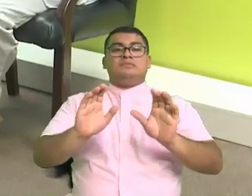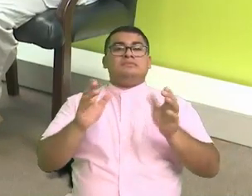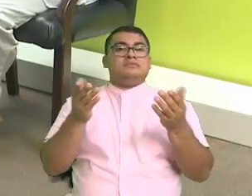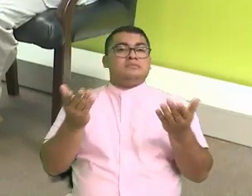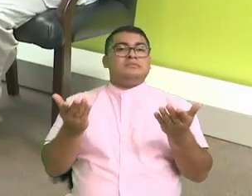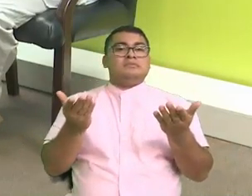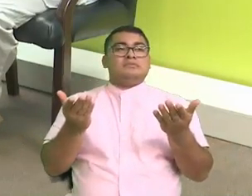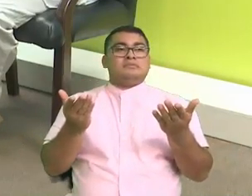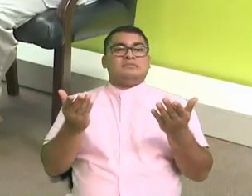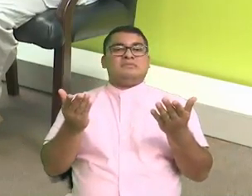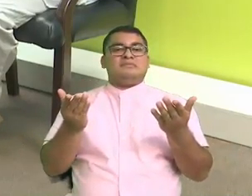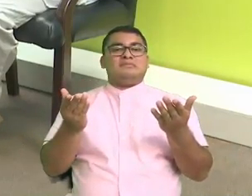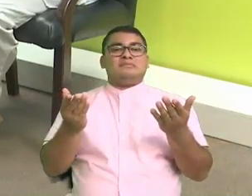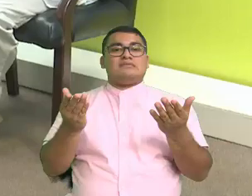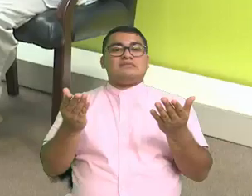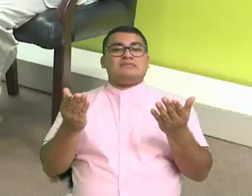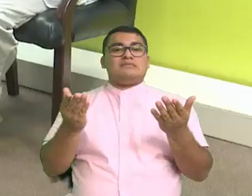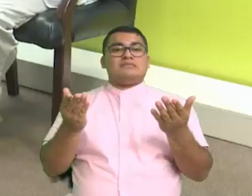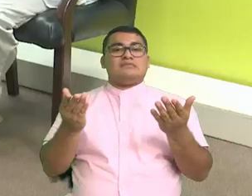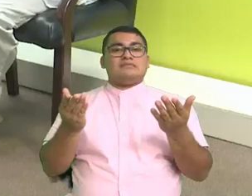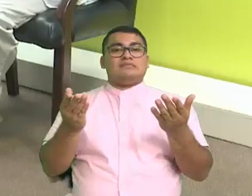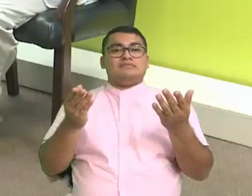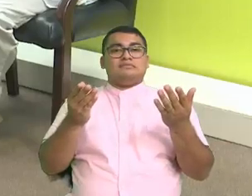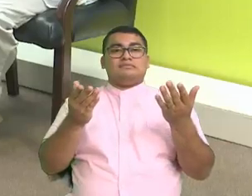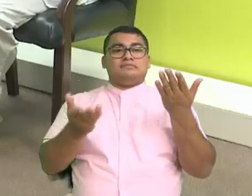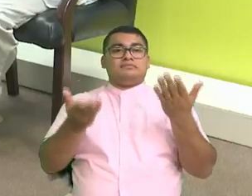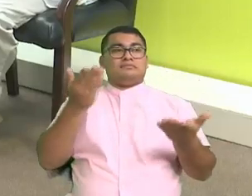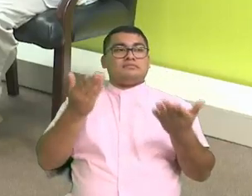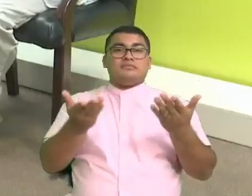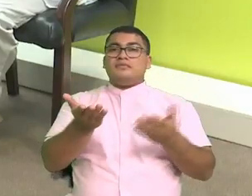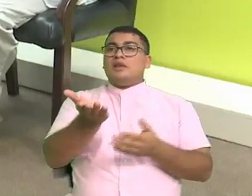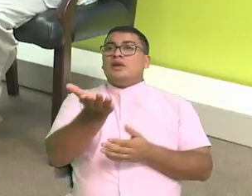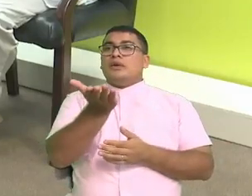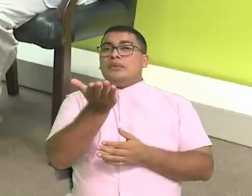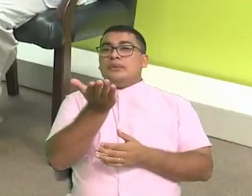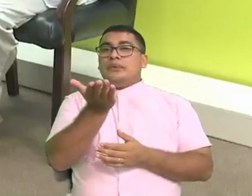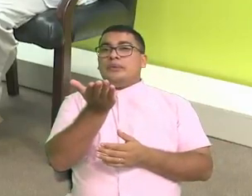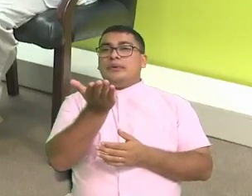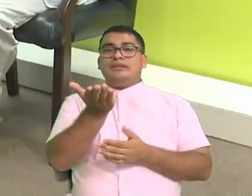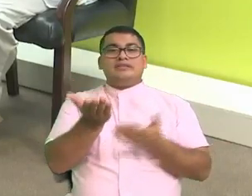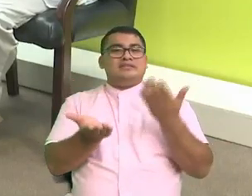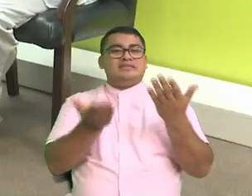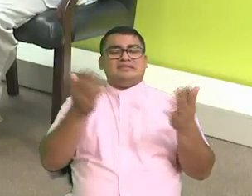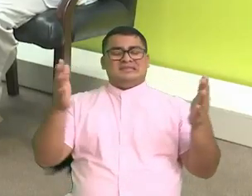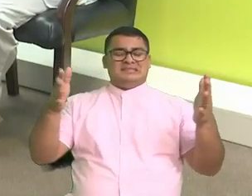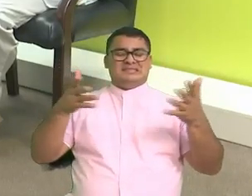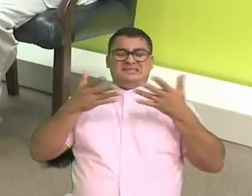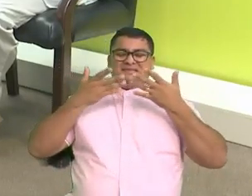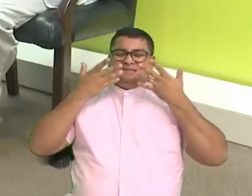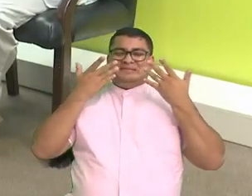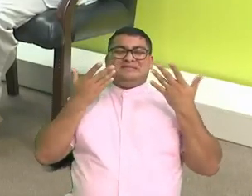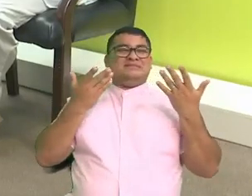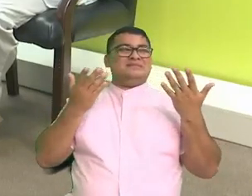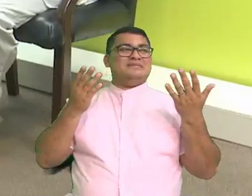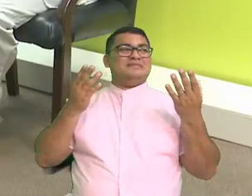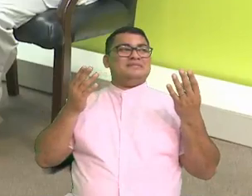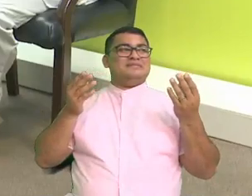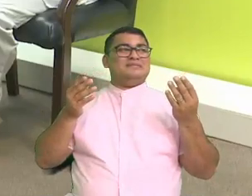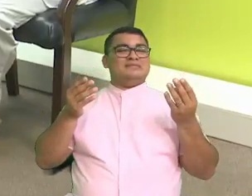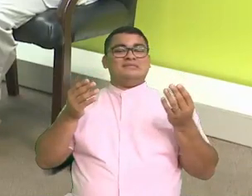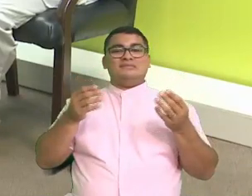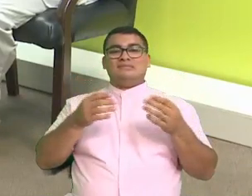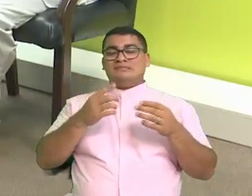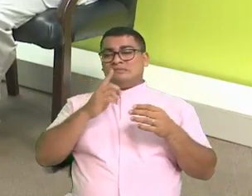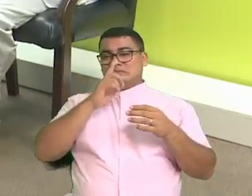se expone a tal vez a alguna nube de polvo, ¿verdad? Entonces, hay partículas que quedan